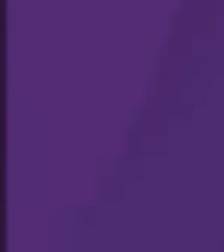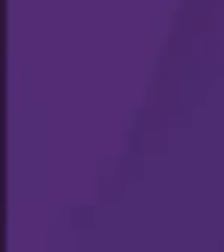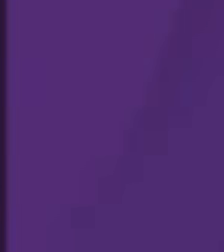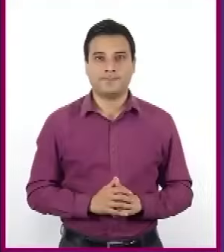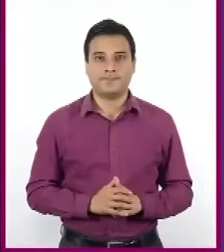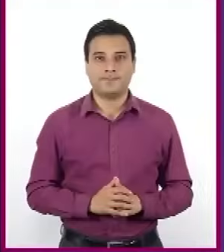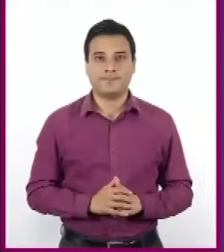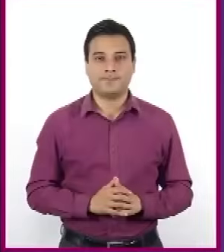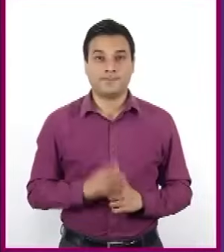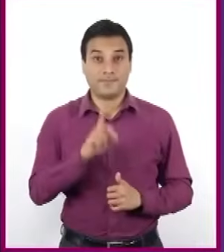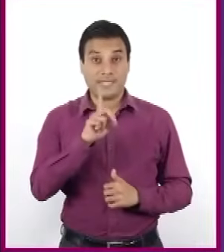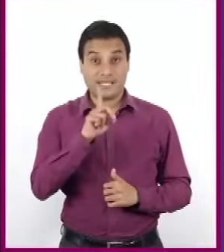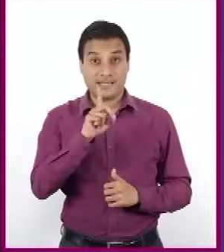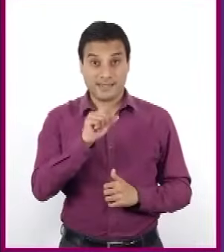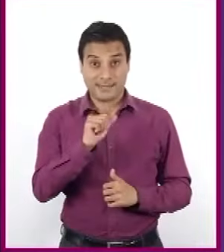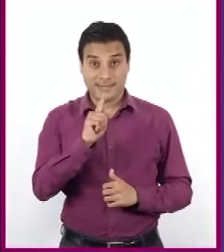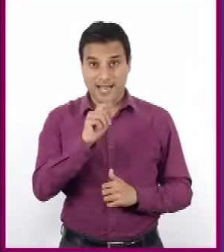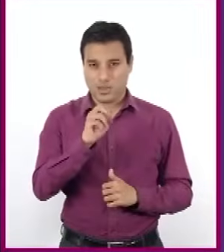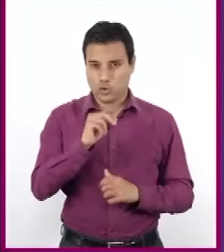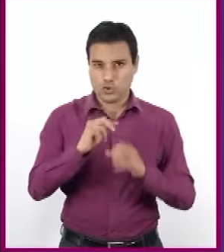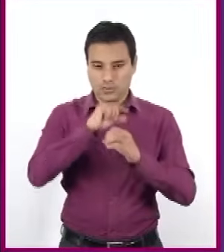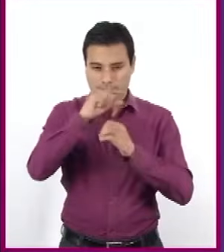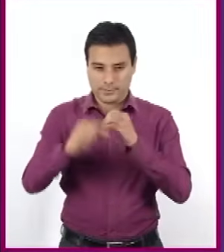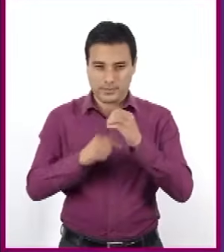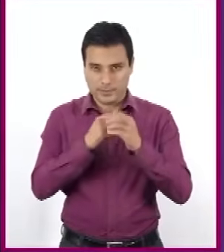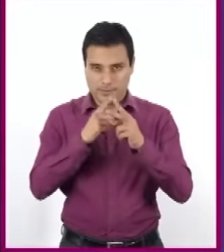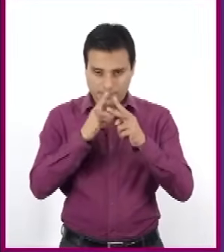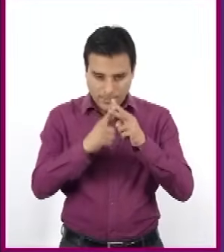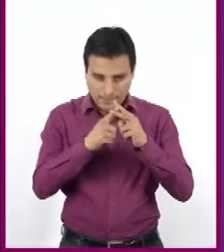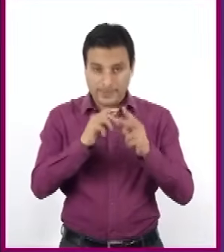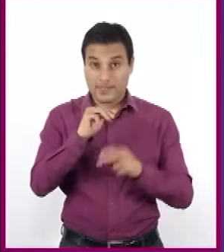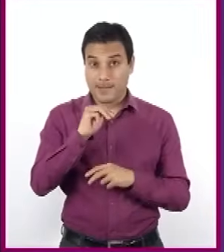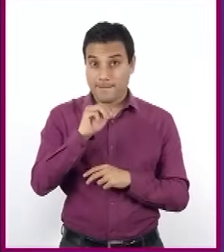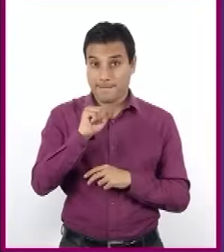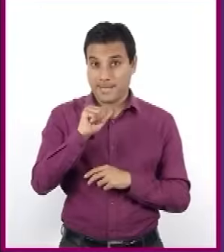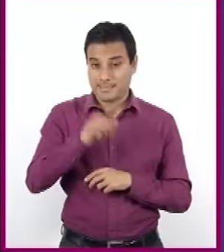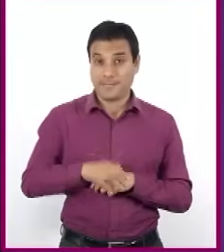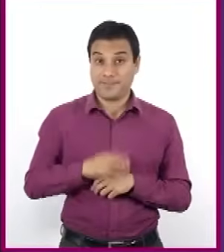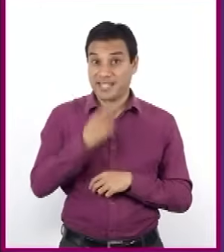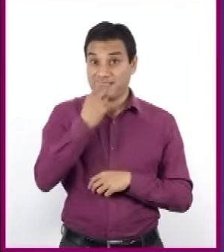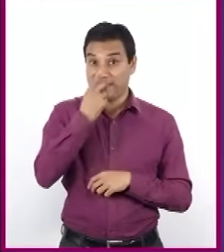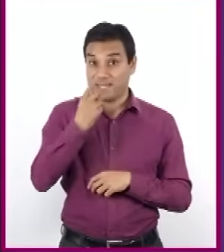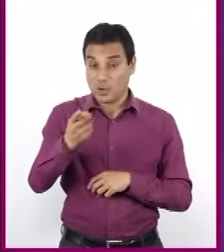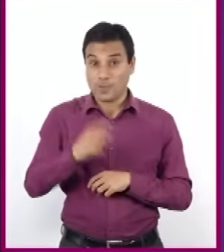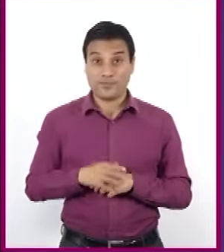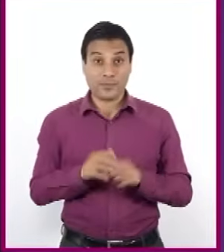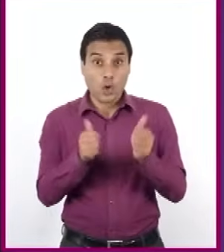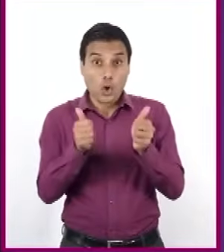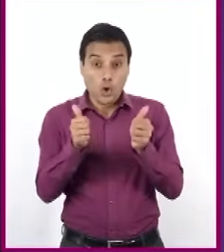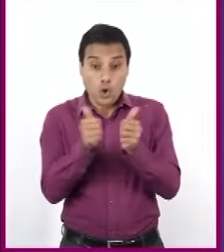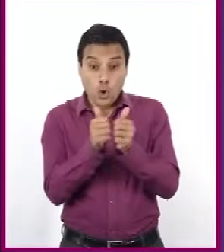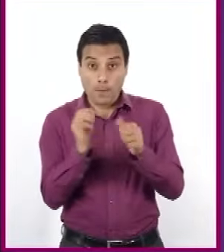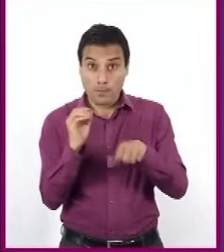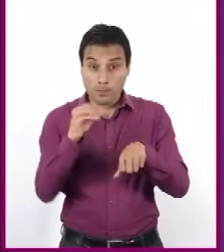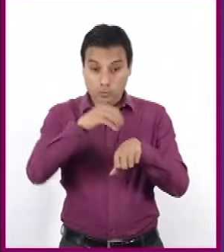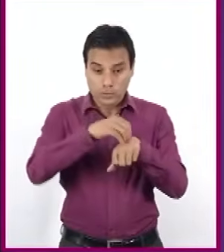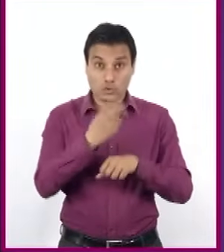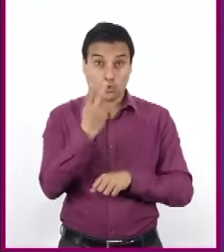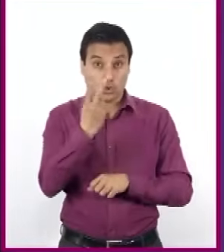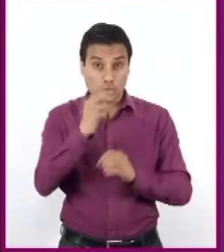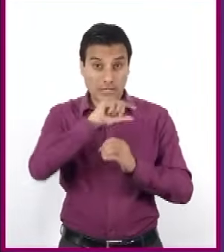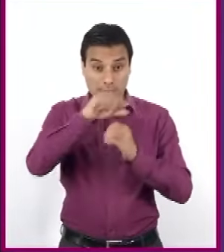Dalton calculó las masas de algunos elementos y consideró que los compuestos más estables, formados por dos